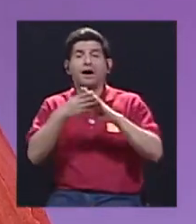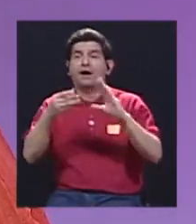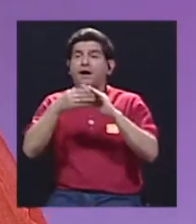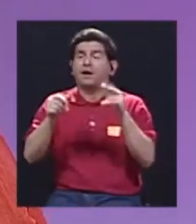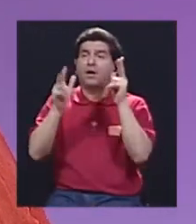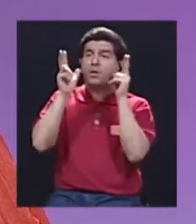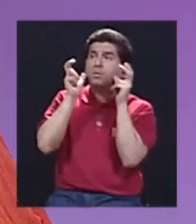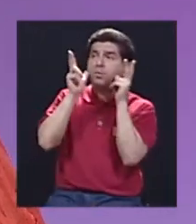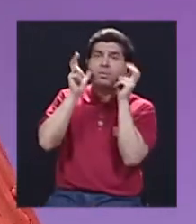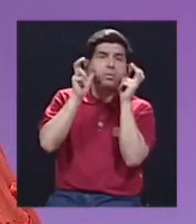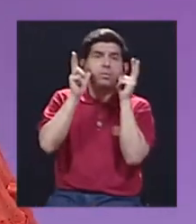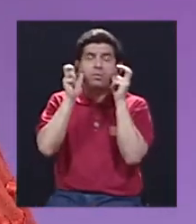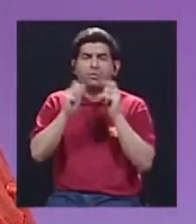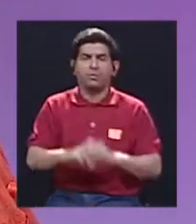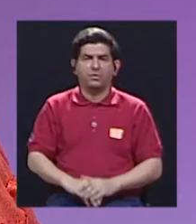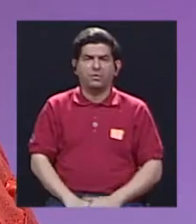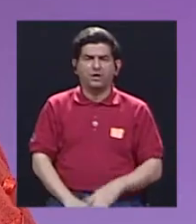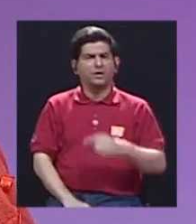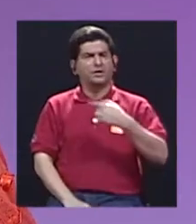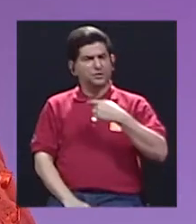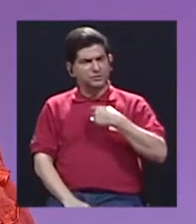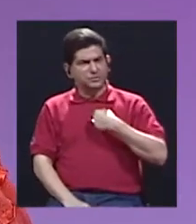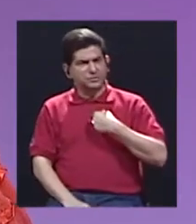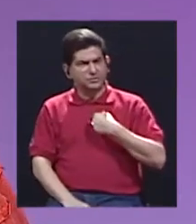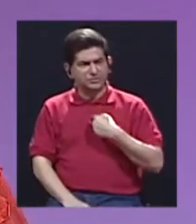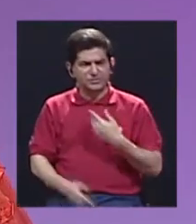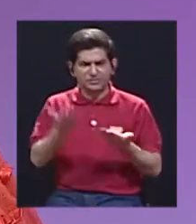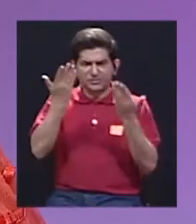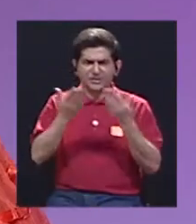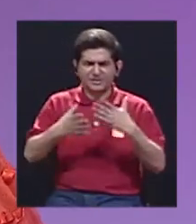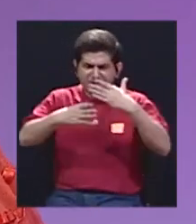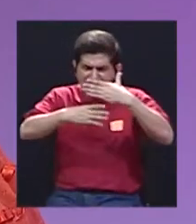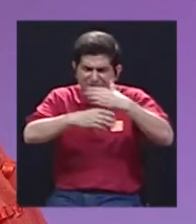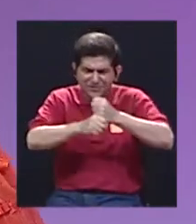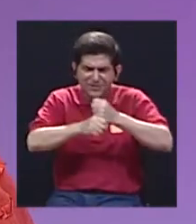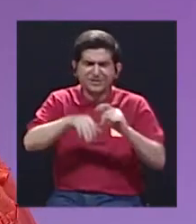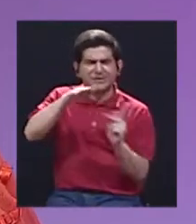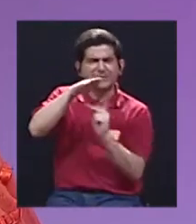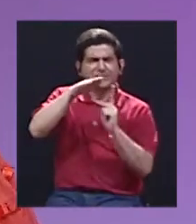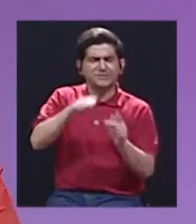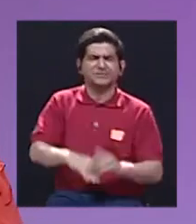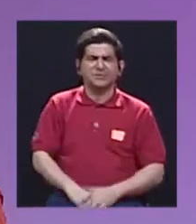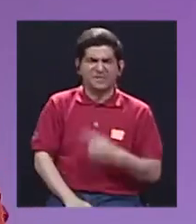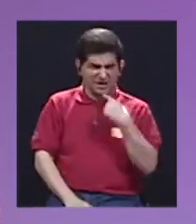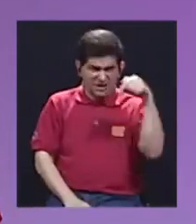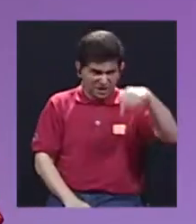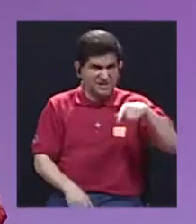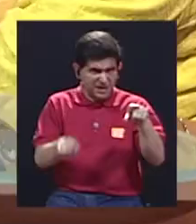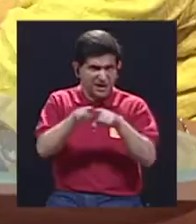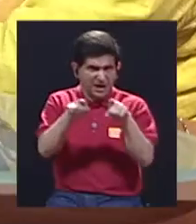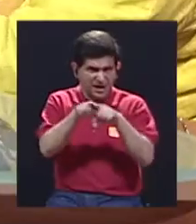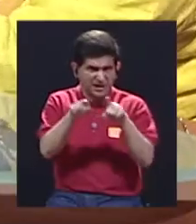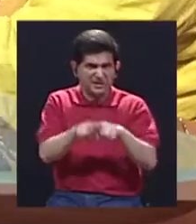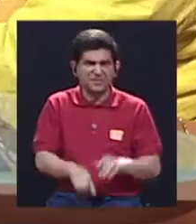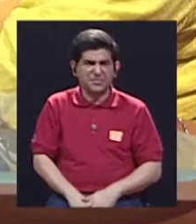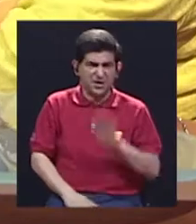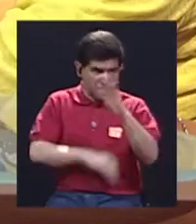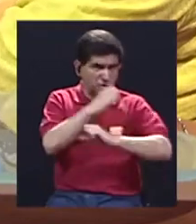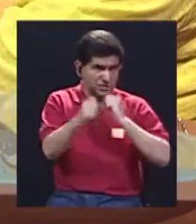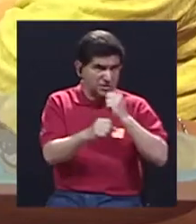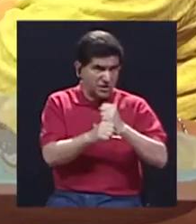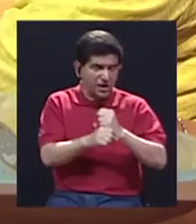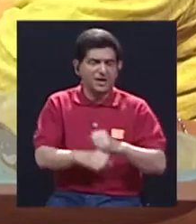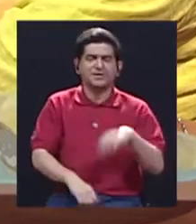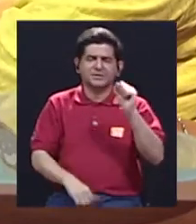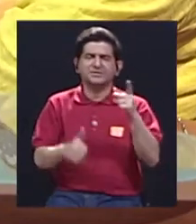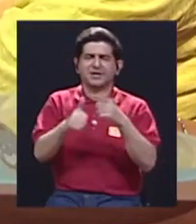entonces me encontré una como un resumen de kinder quien le dice nada botones cinco años y